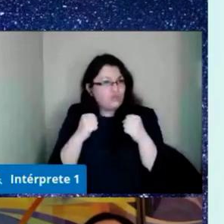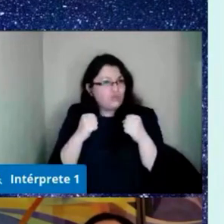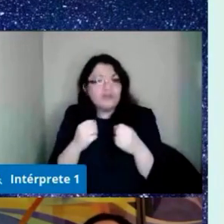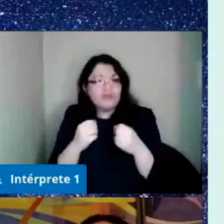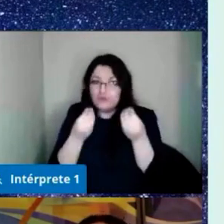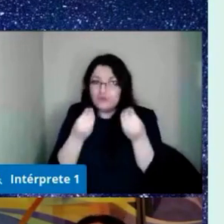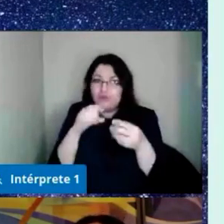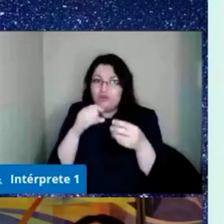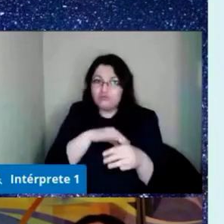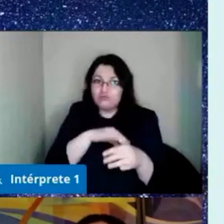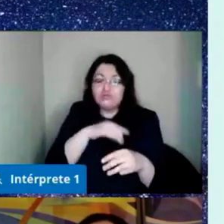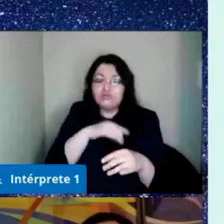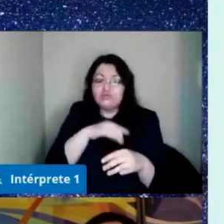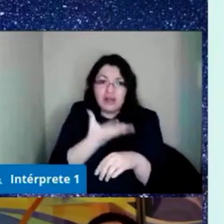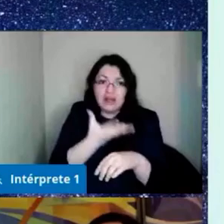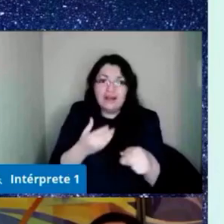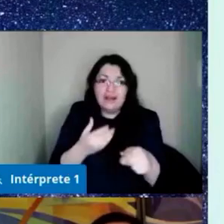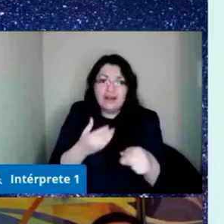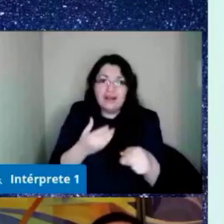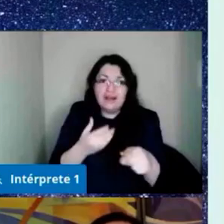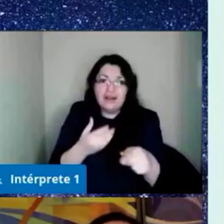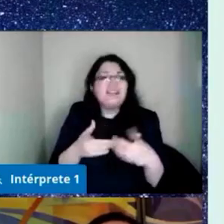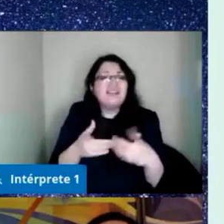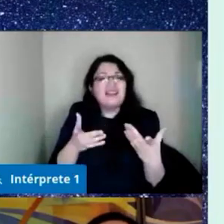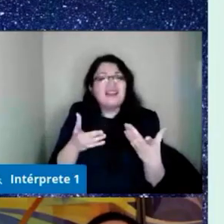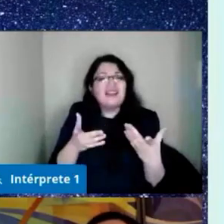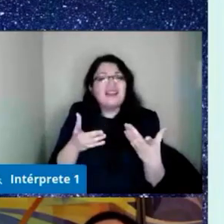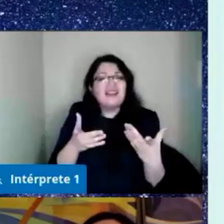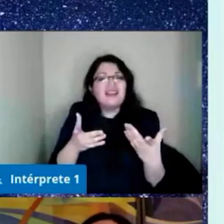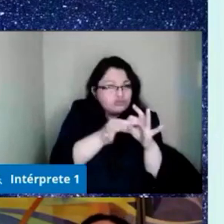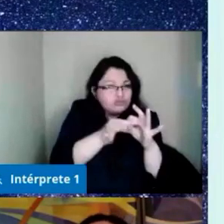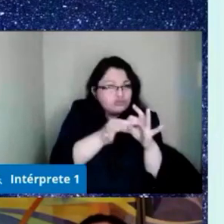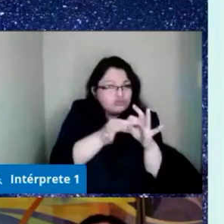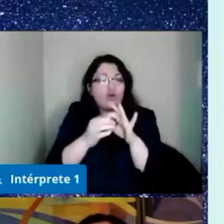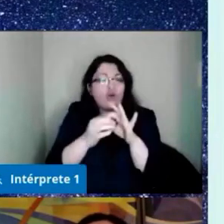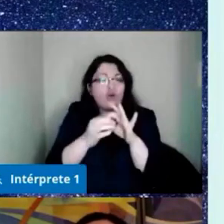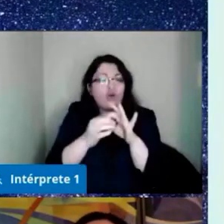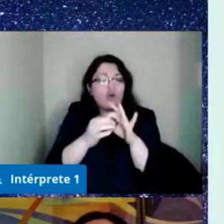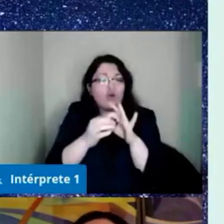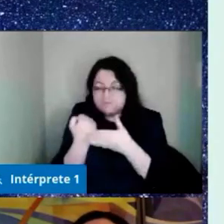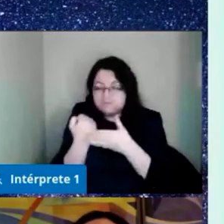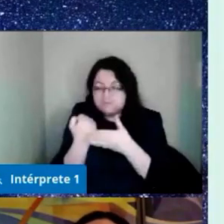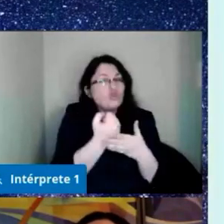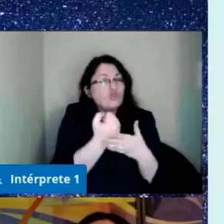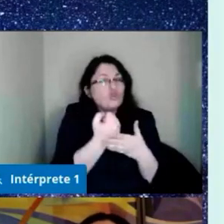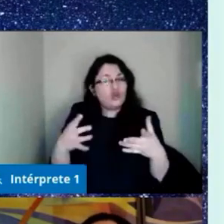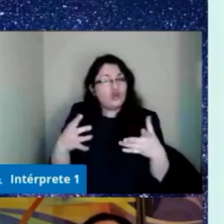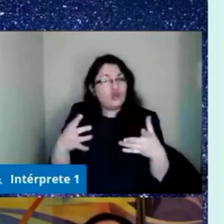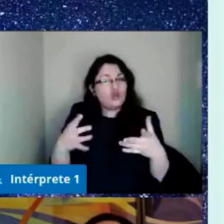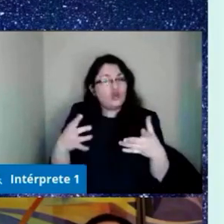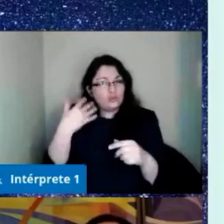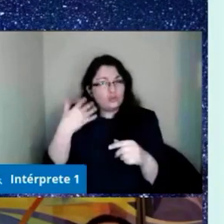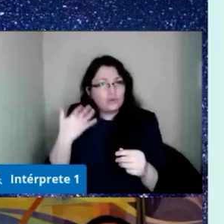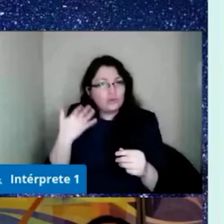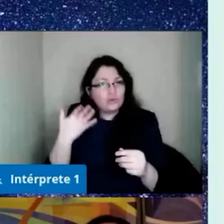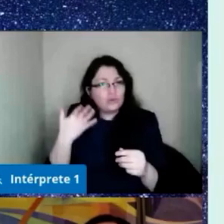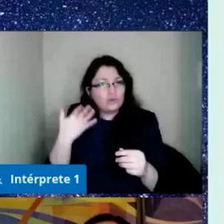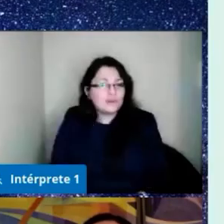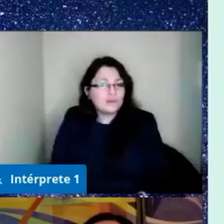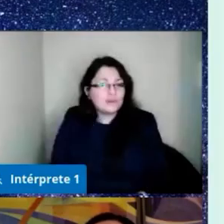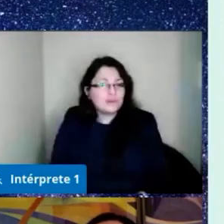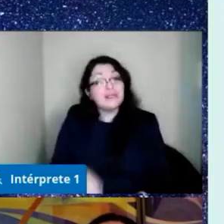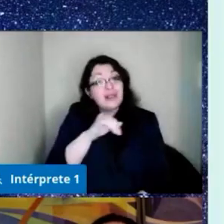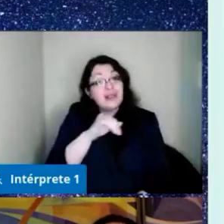Chile, que tienen que ver con la unión de las personas, con la colaboración, con un montón de cosas muy importantes. Y luego, a partir de